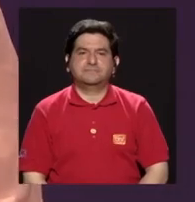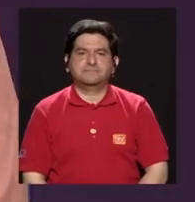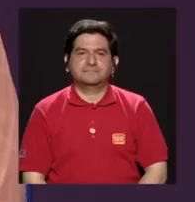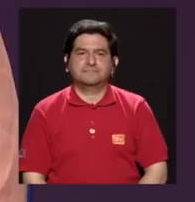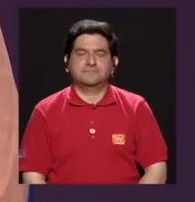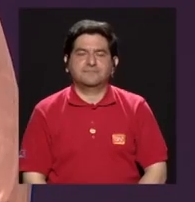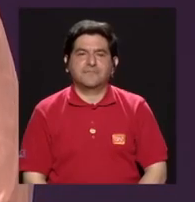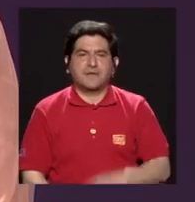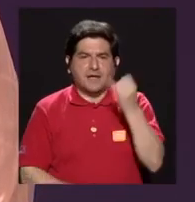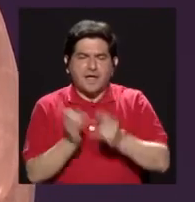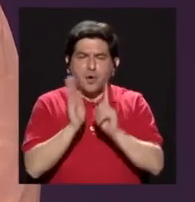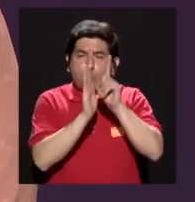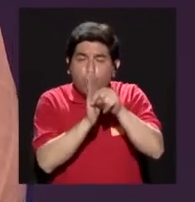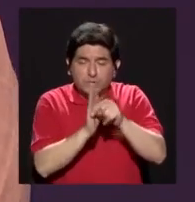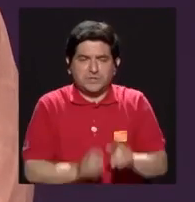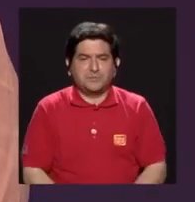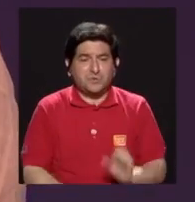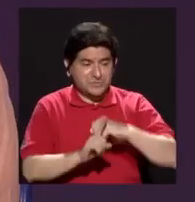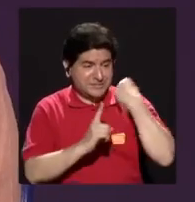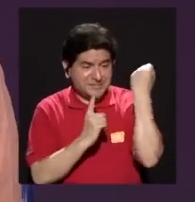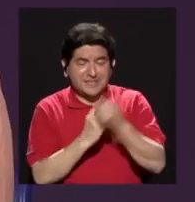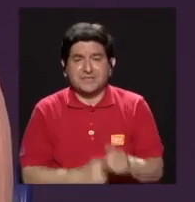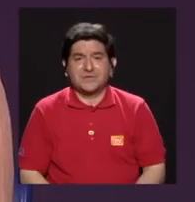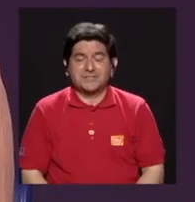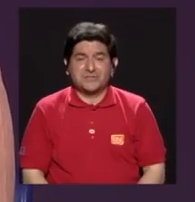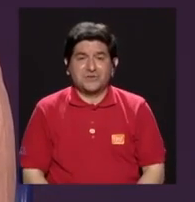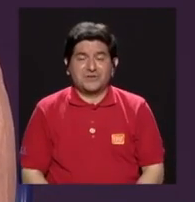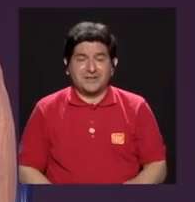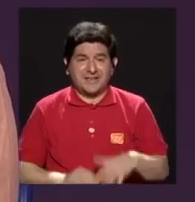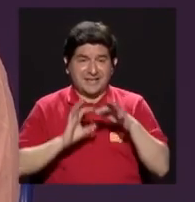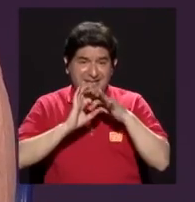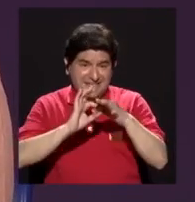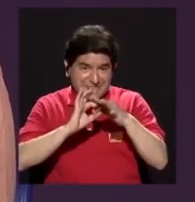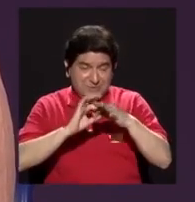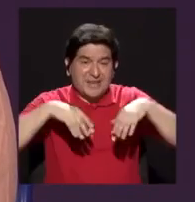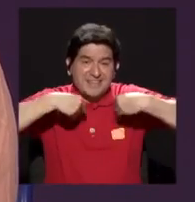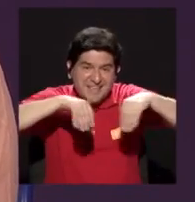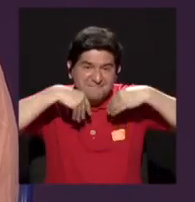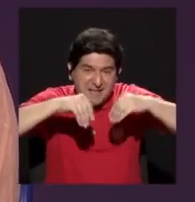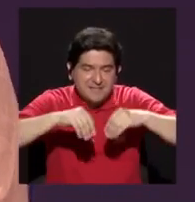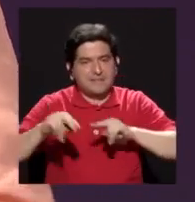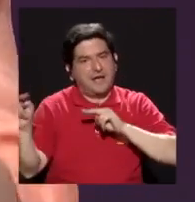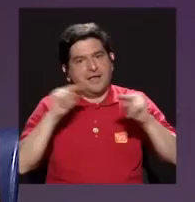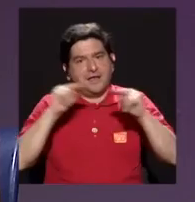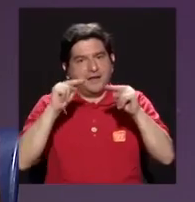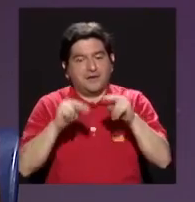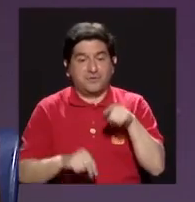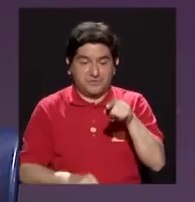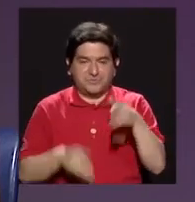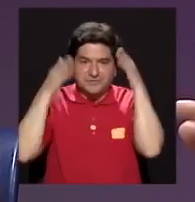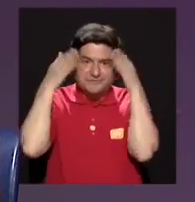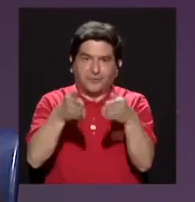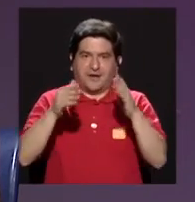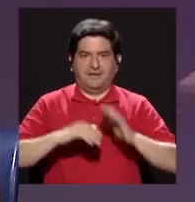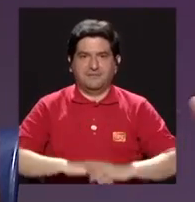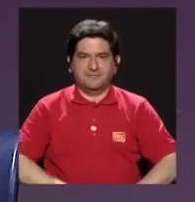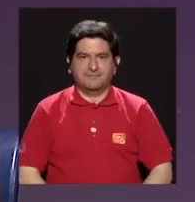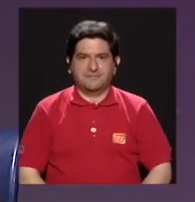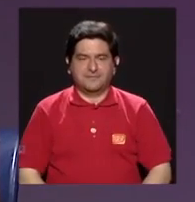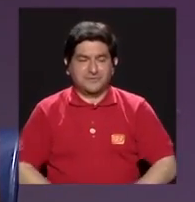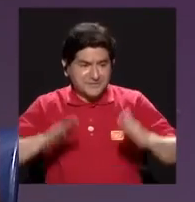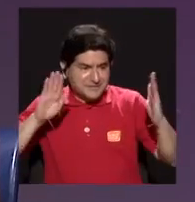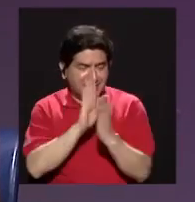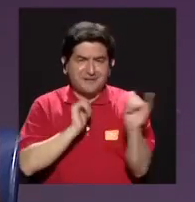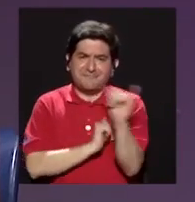ya en los últimos segundos el asunto es que el sexo vende verdad y negocio en negocio verdad también entonces cómo confrontar